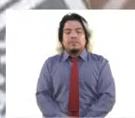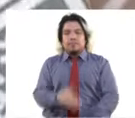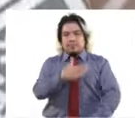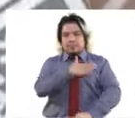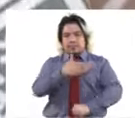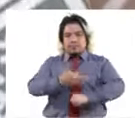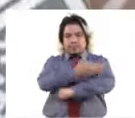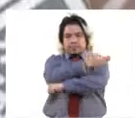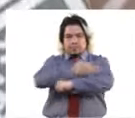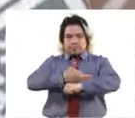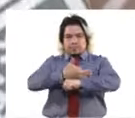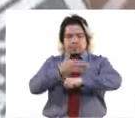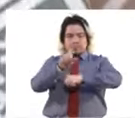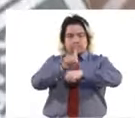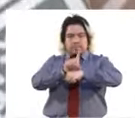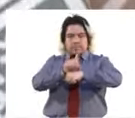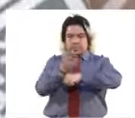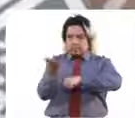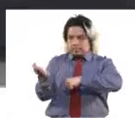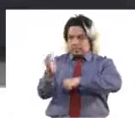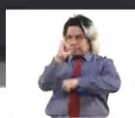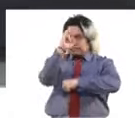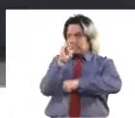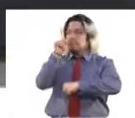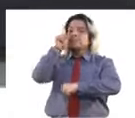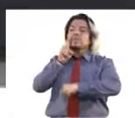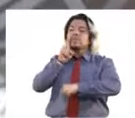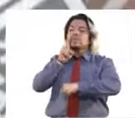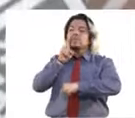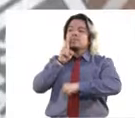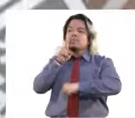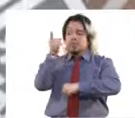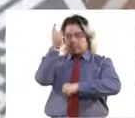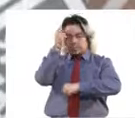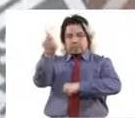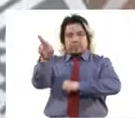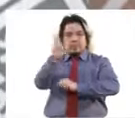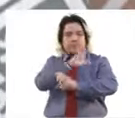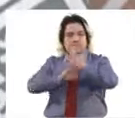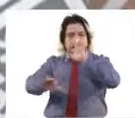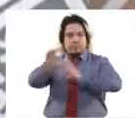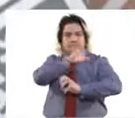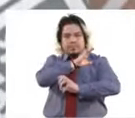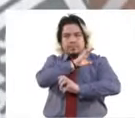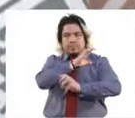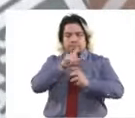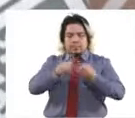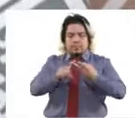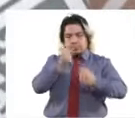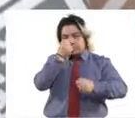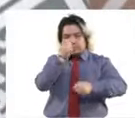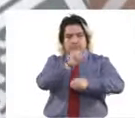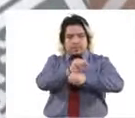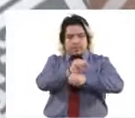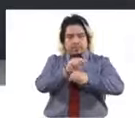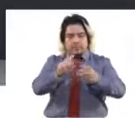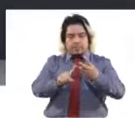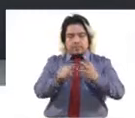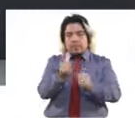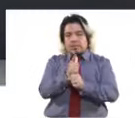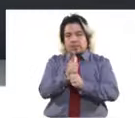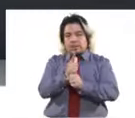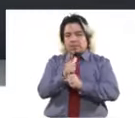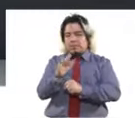Buenas tardes, buenos días, jefa de gobierno. Doctora Claudia Sheinbaum Pardo, secretario de Seguridad Ciudadana,